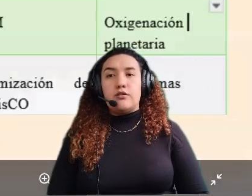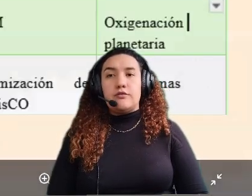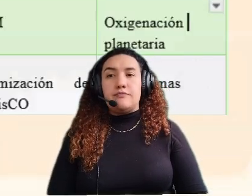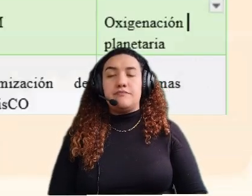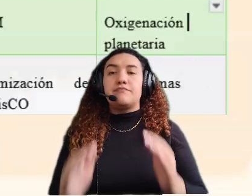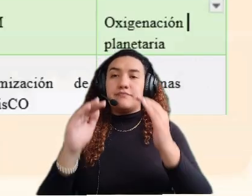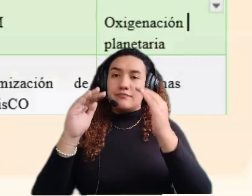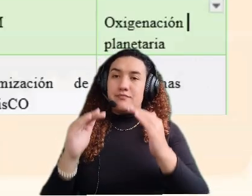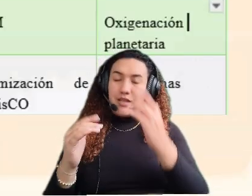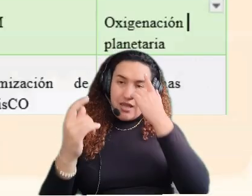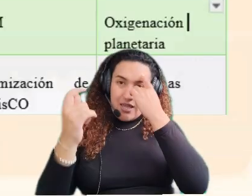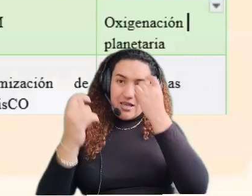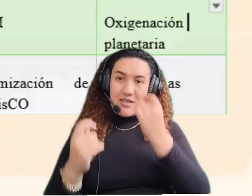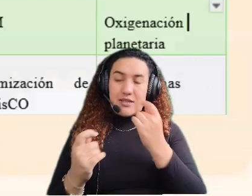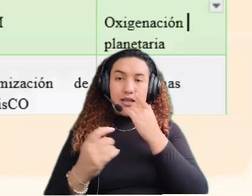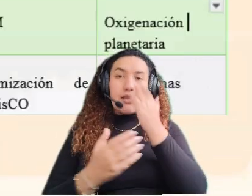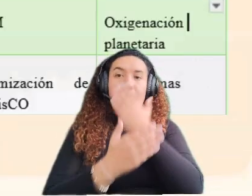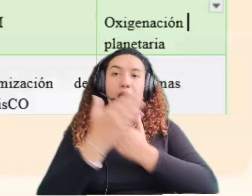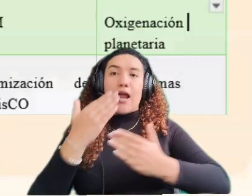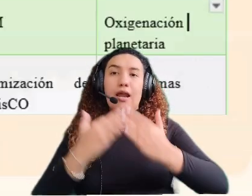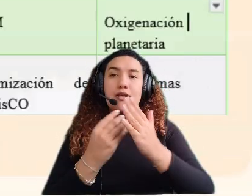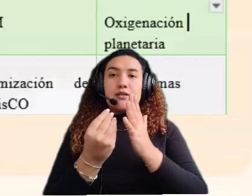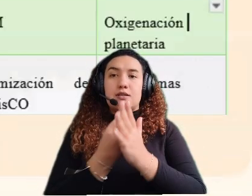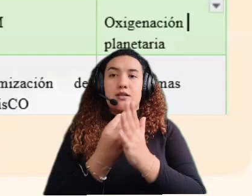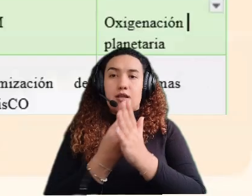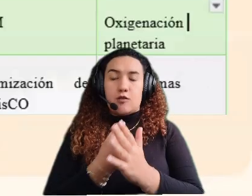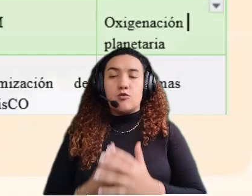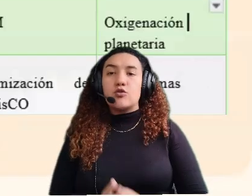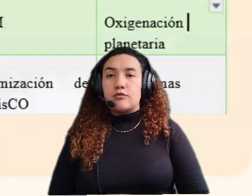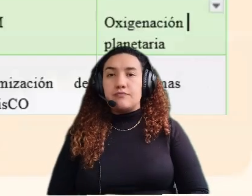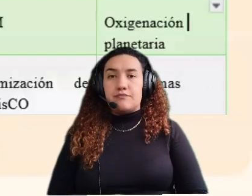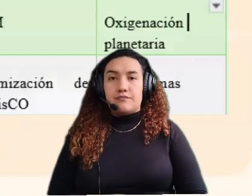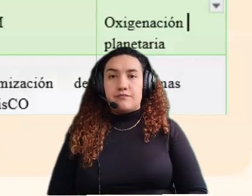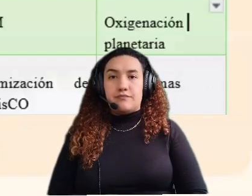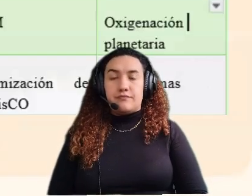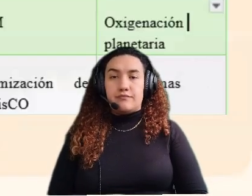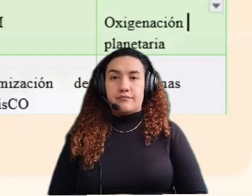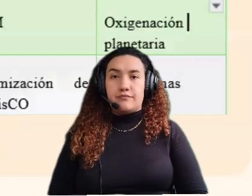Y luego tenemos entonces estrategia de análisis de datos.